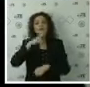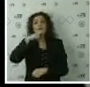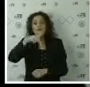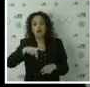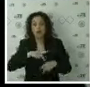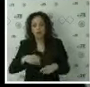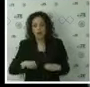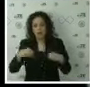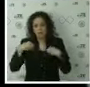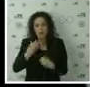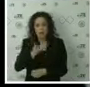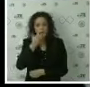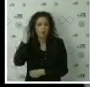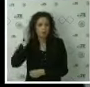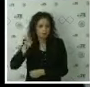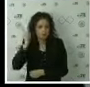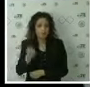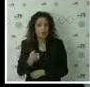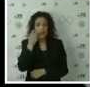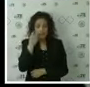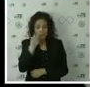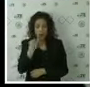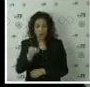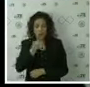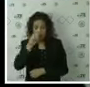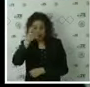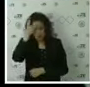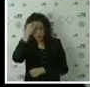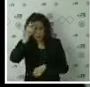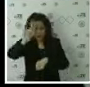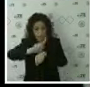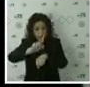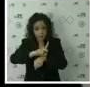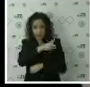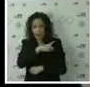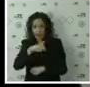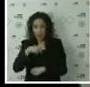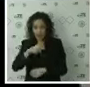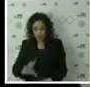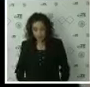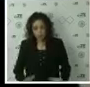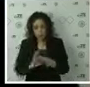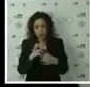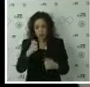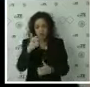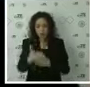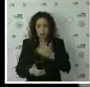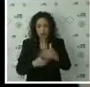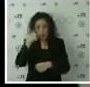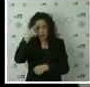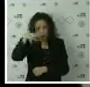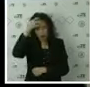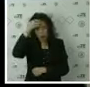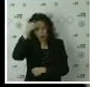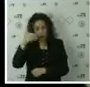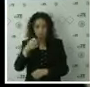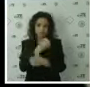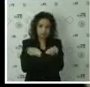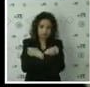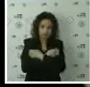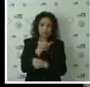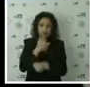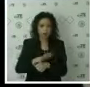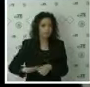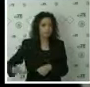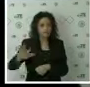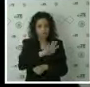eso la educación a nivel medio superior debe estar enfocada en ese proceso educativo, académico y ciudadano. Puedo decir que estoy